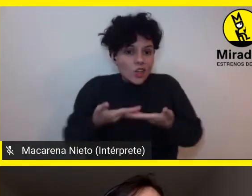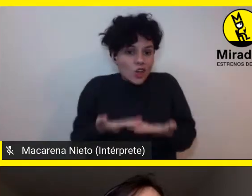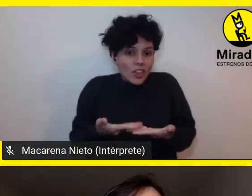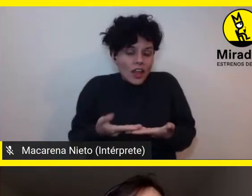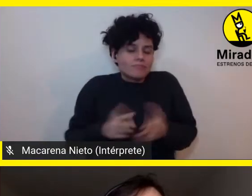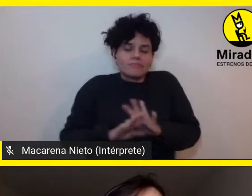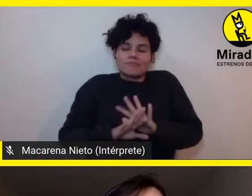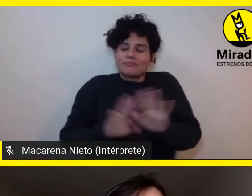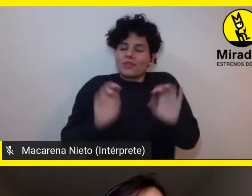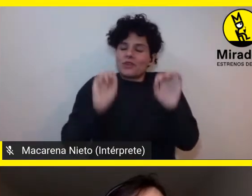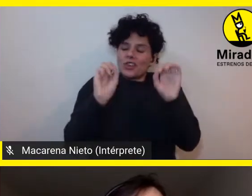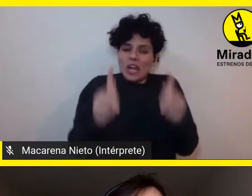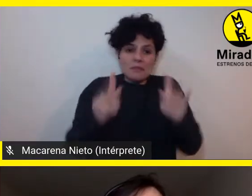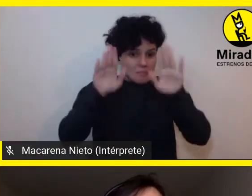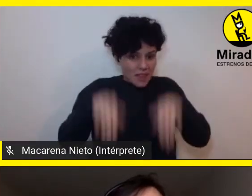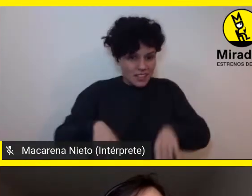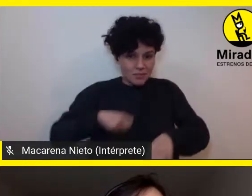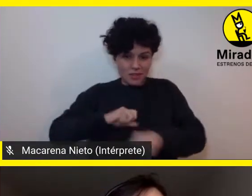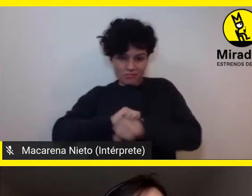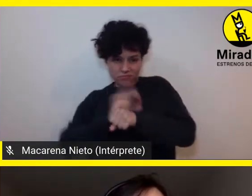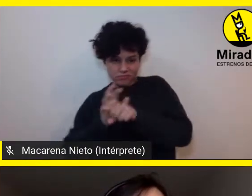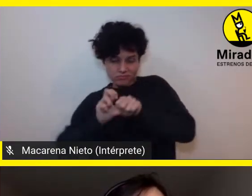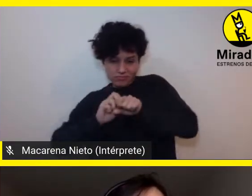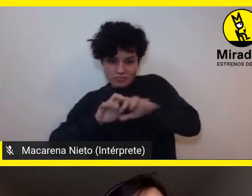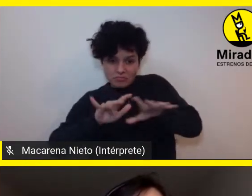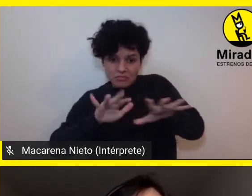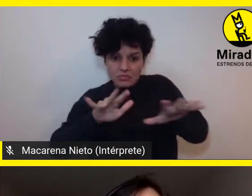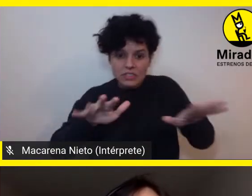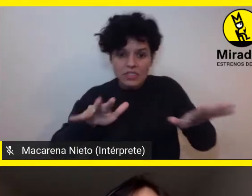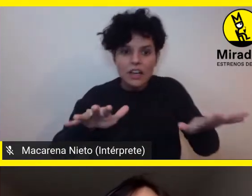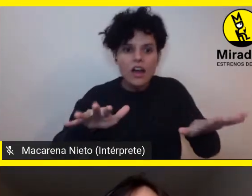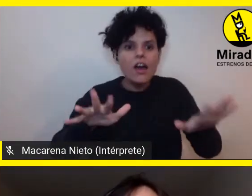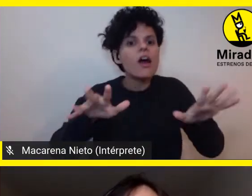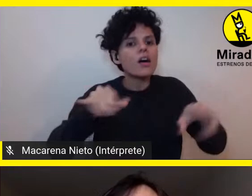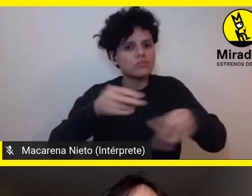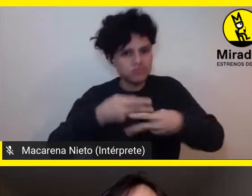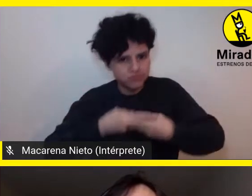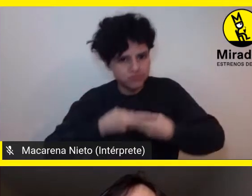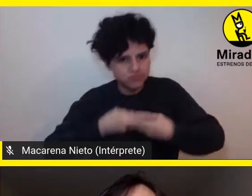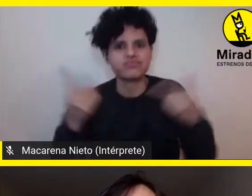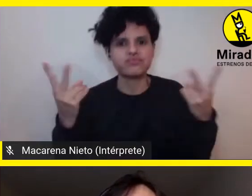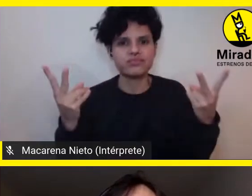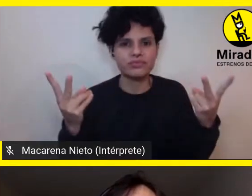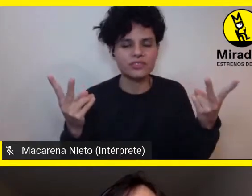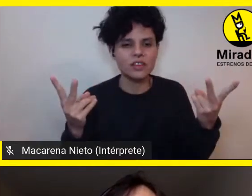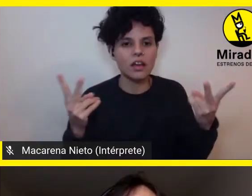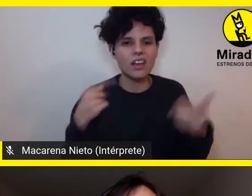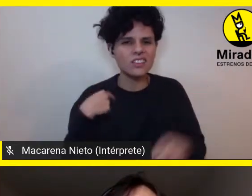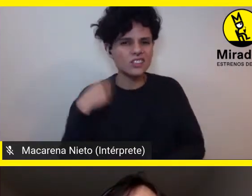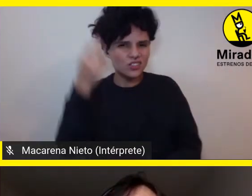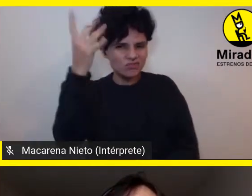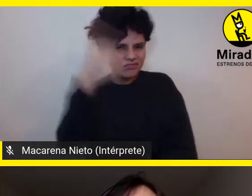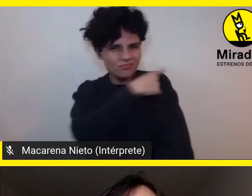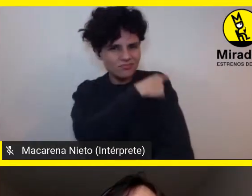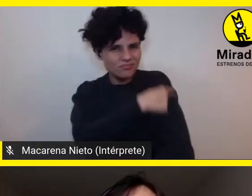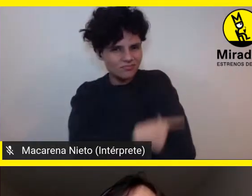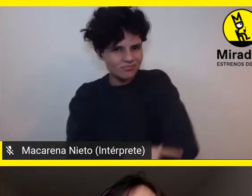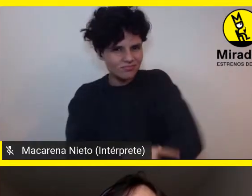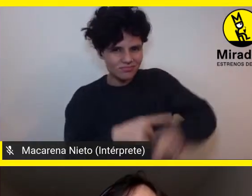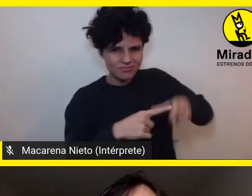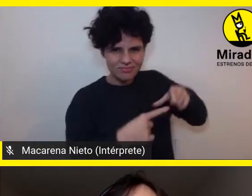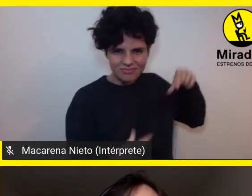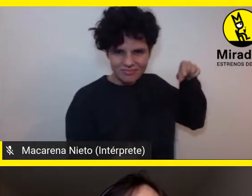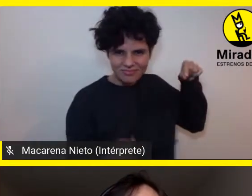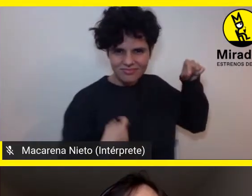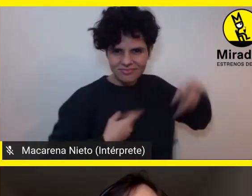estamos estrenando, pero ya no a nivel nacional, sino a nivel mundial, y estamos con la Ale desde Nueva